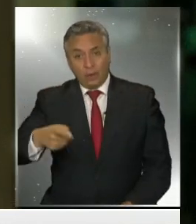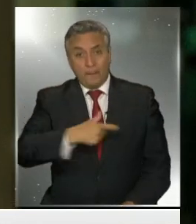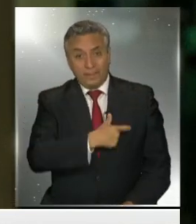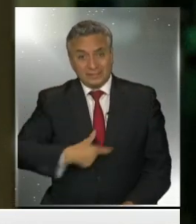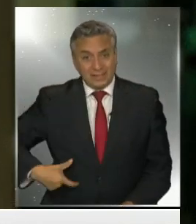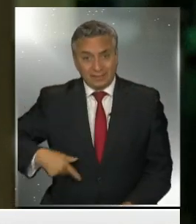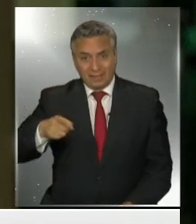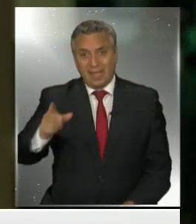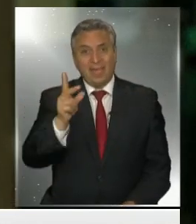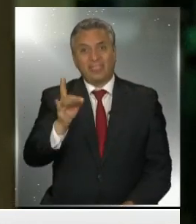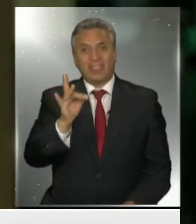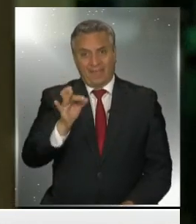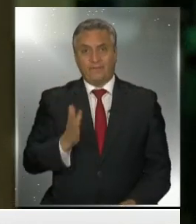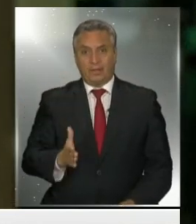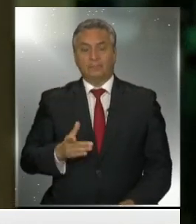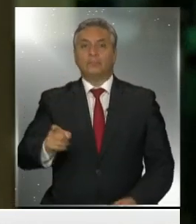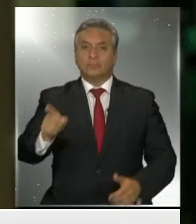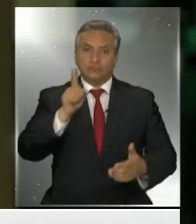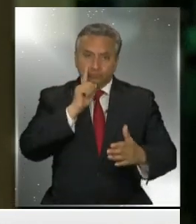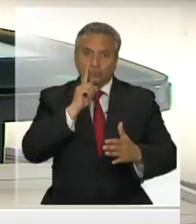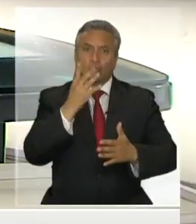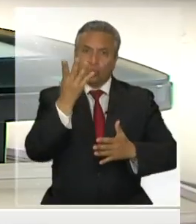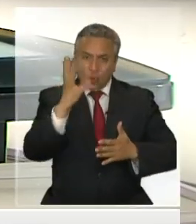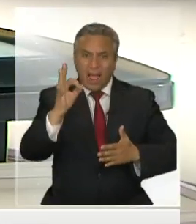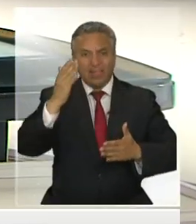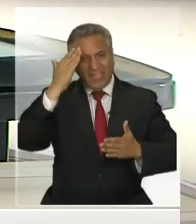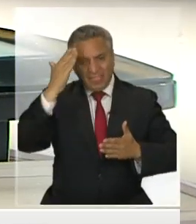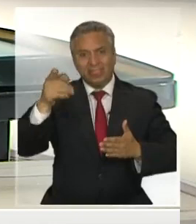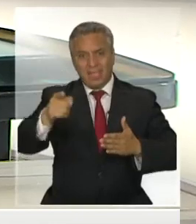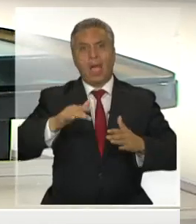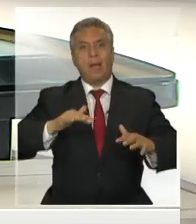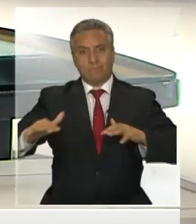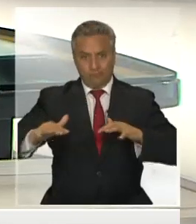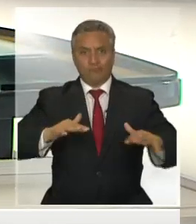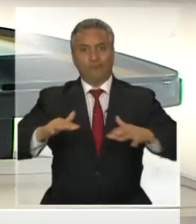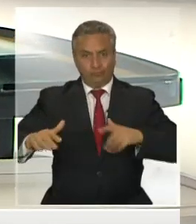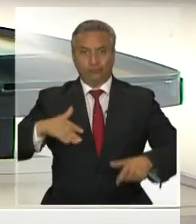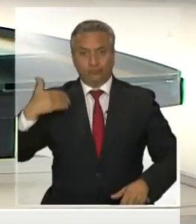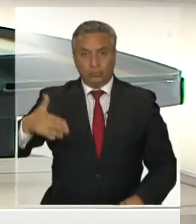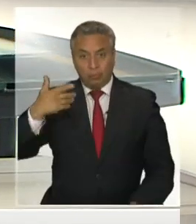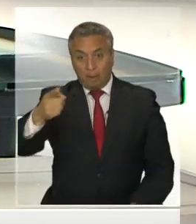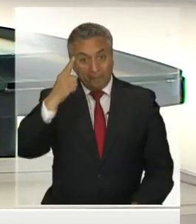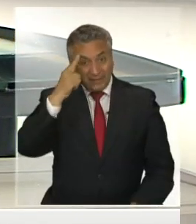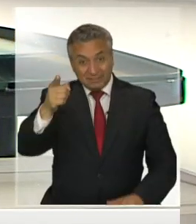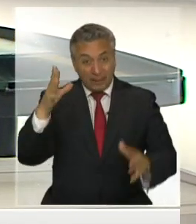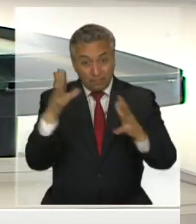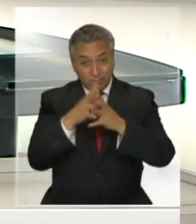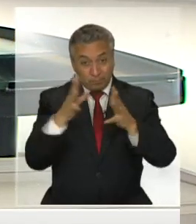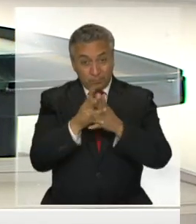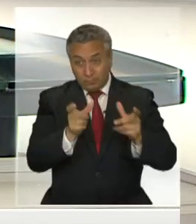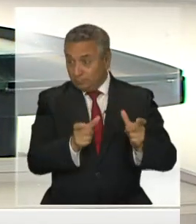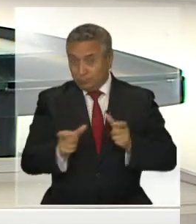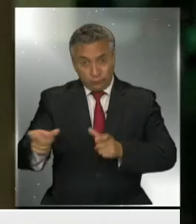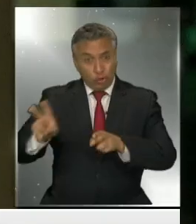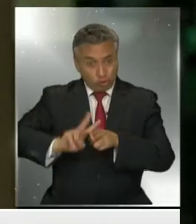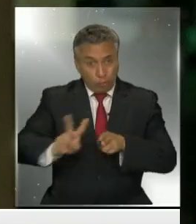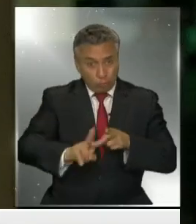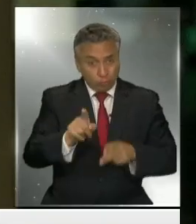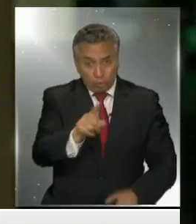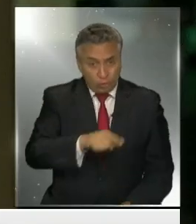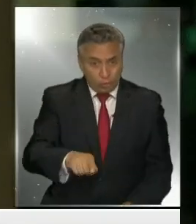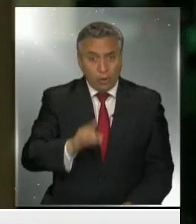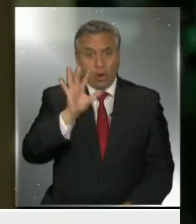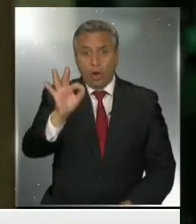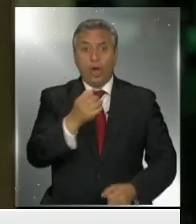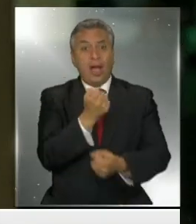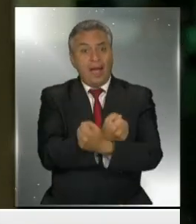llevamos 40 días de movilizaciones si creemos que esto se va a resolver con los militares cuidando infraestructura pública o